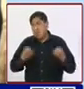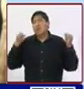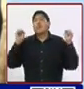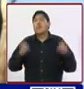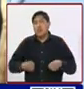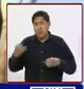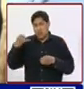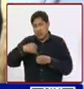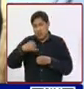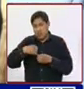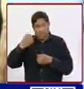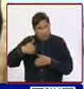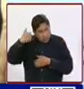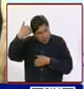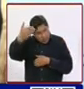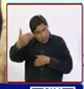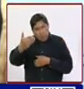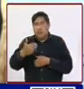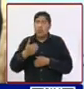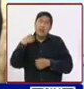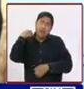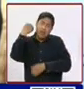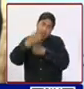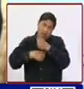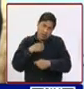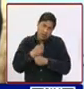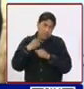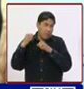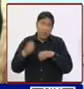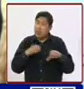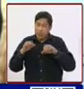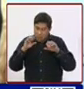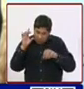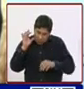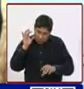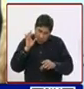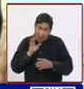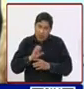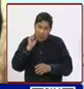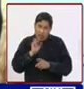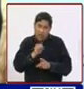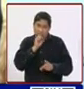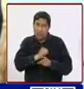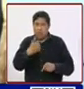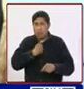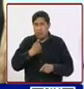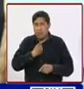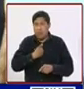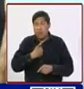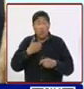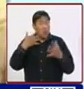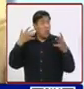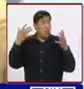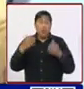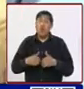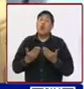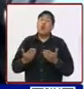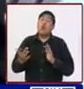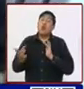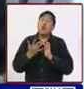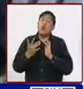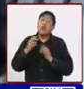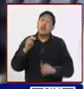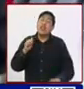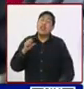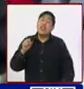puedan inscribirse a la próxima campaña, que va a ser al año, y realizar descubrimientos, ¿no?, de este tipo. ¡Wow! ¡Qué bien! ¿Y cómo te logra contactar